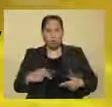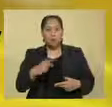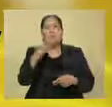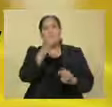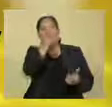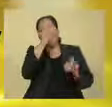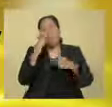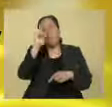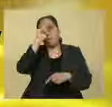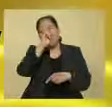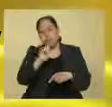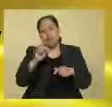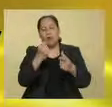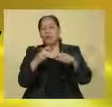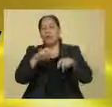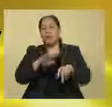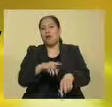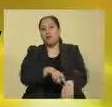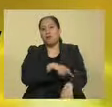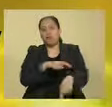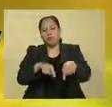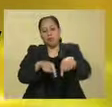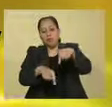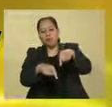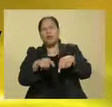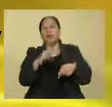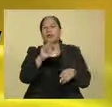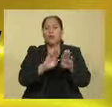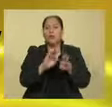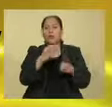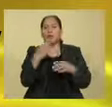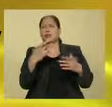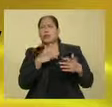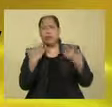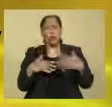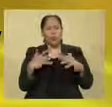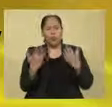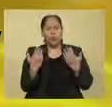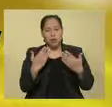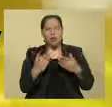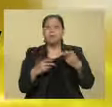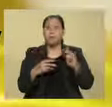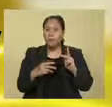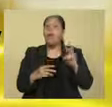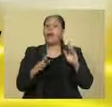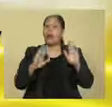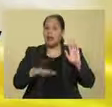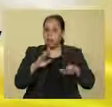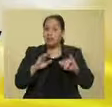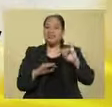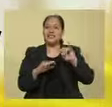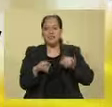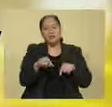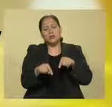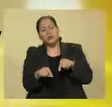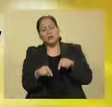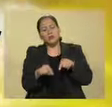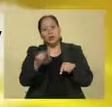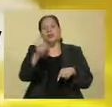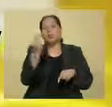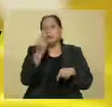nuestro esqueleto, ni hay dolor por este acortamiento, pero hay veces sí, y entonces es cuando hay que hacernos